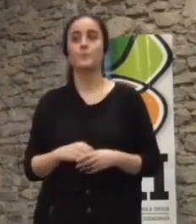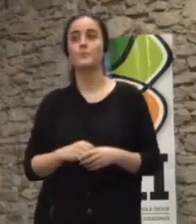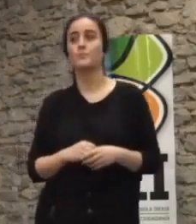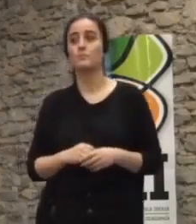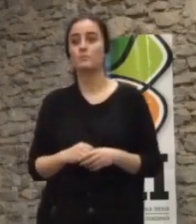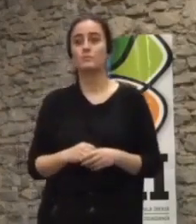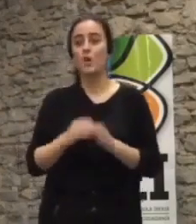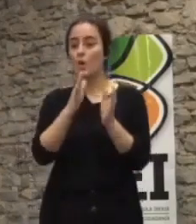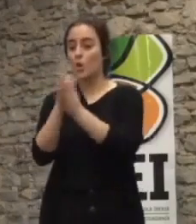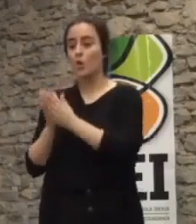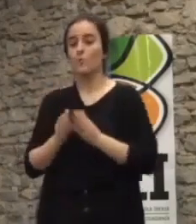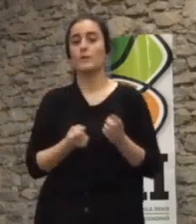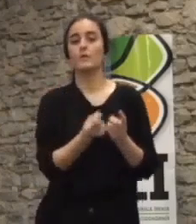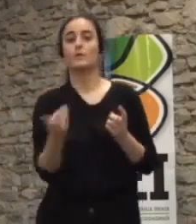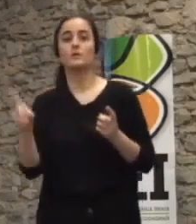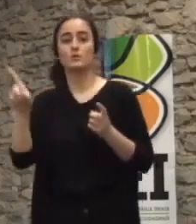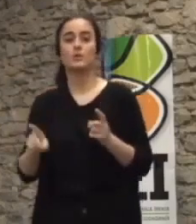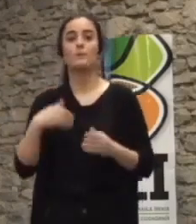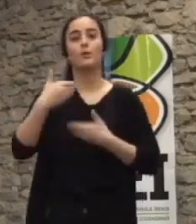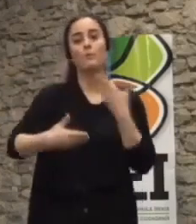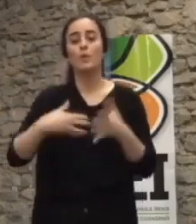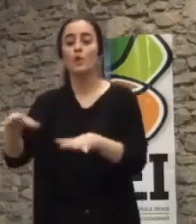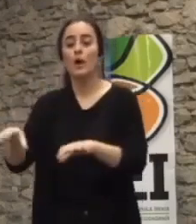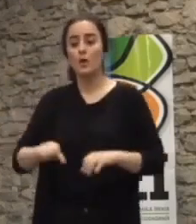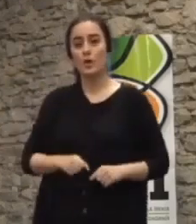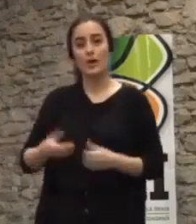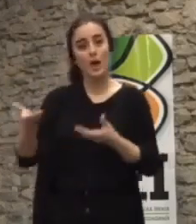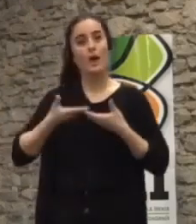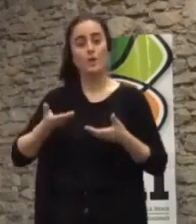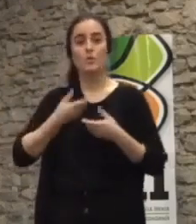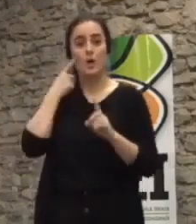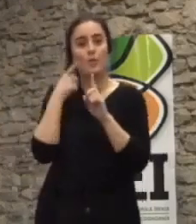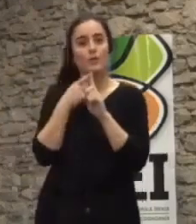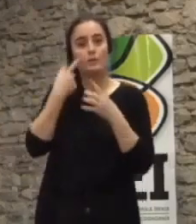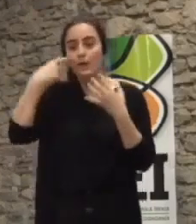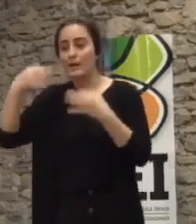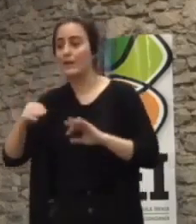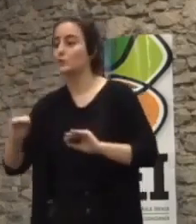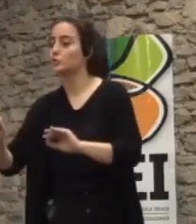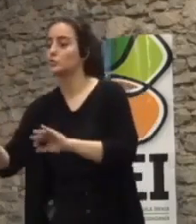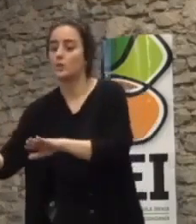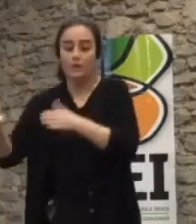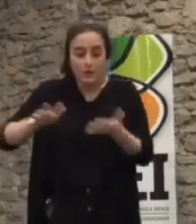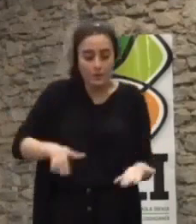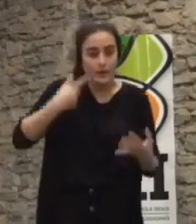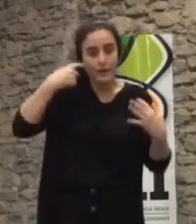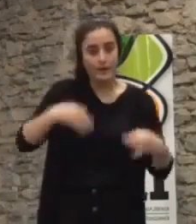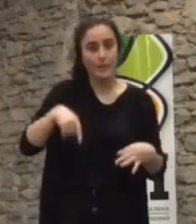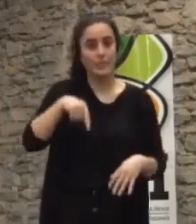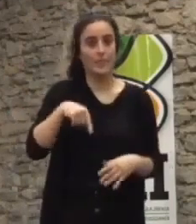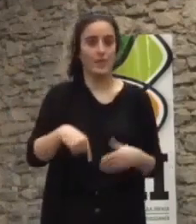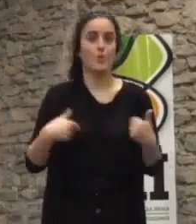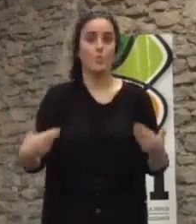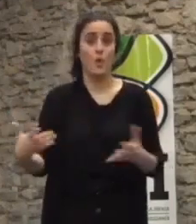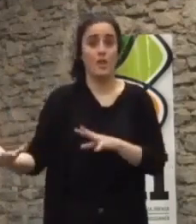También el resto de compañeros ayudan en el proceso de acogida para poder adaptar un poco la realidad de la que vienen estas personas a la realidad que se encuentran. Y